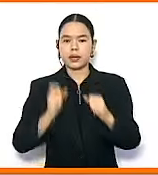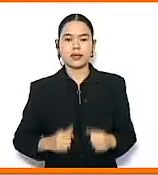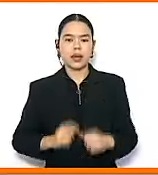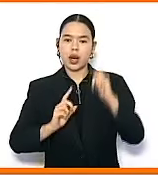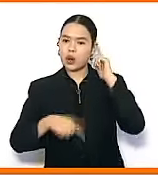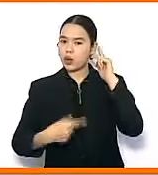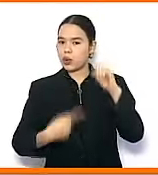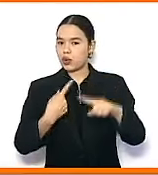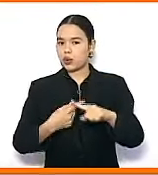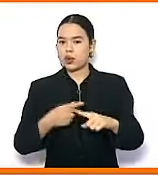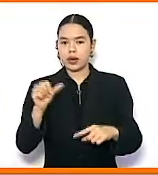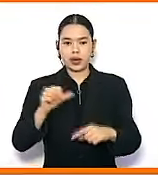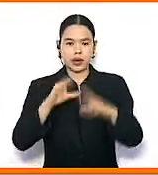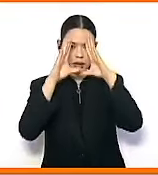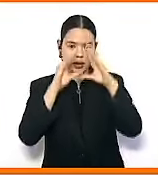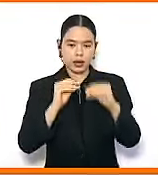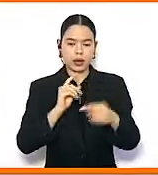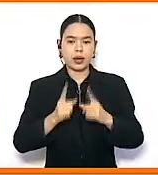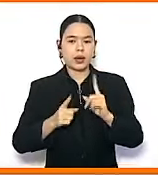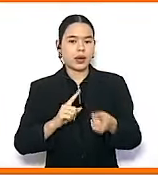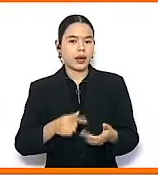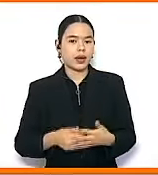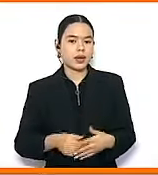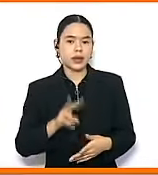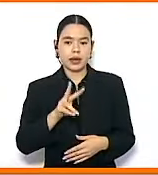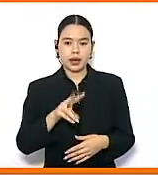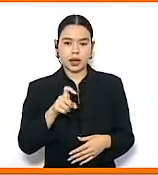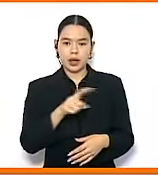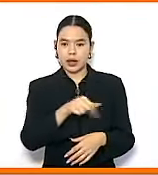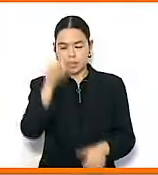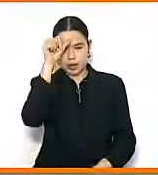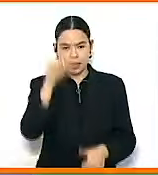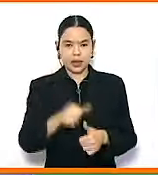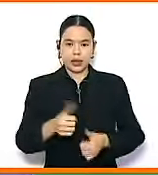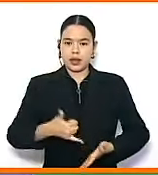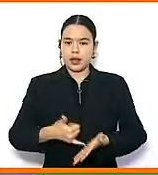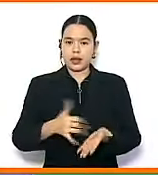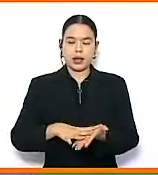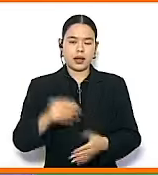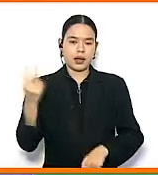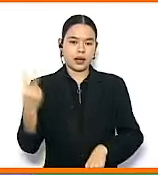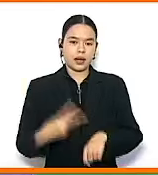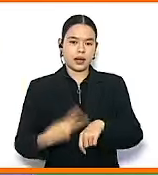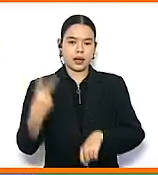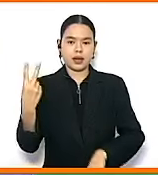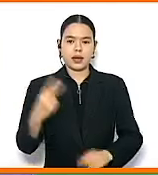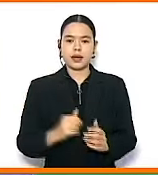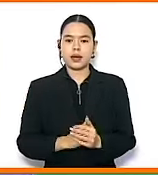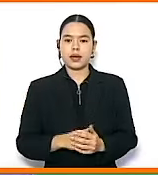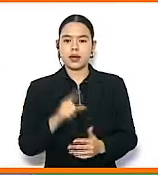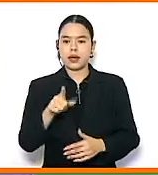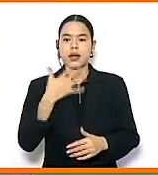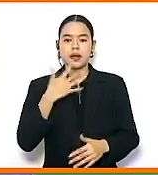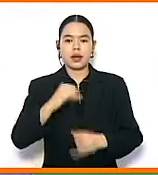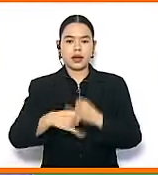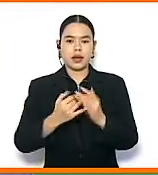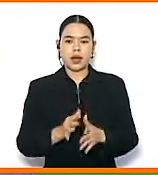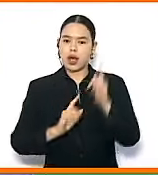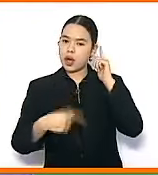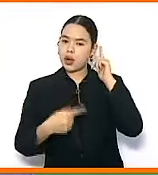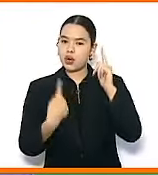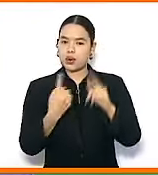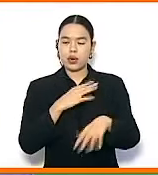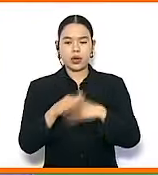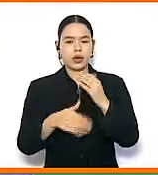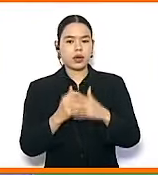Multi X en esta noche es 2X. Te recuerdo que tu premio se ha multiplicado por 2. Pero si eres jugador para más 1, acompáñame